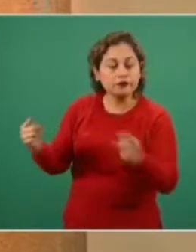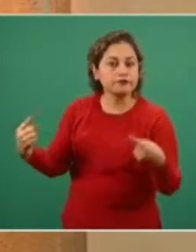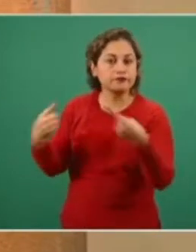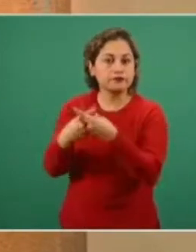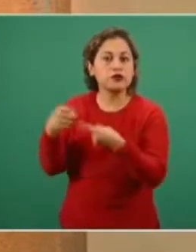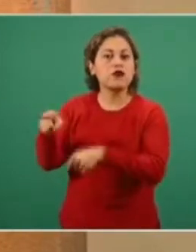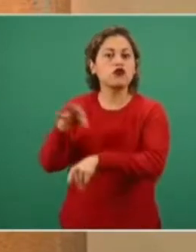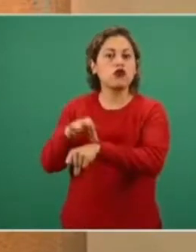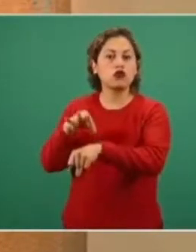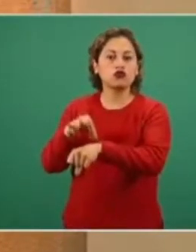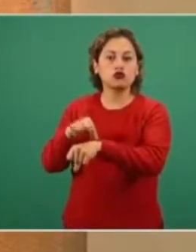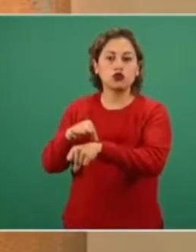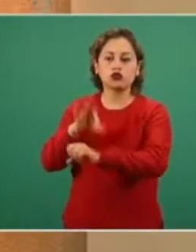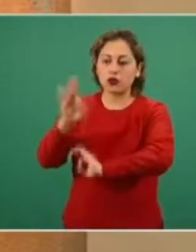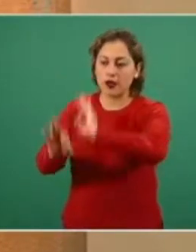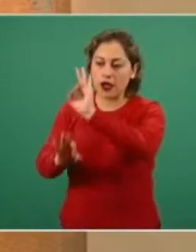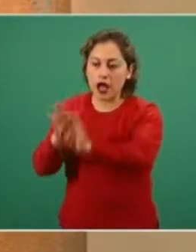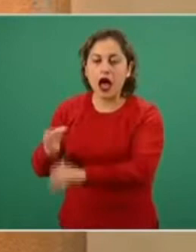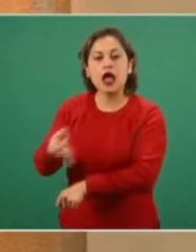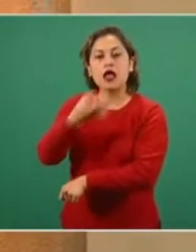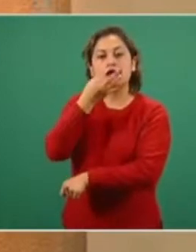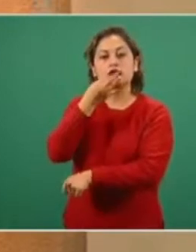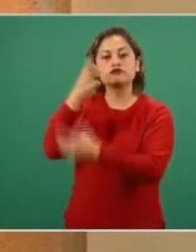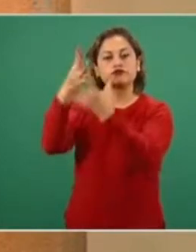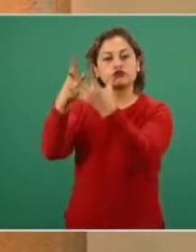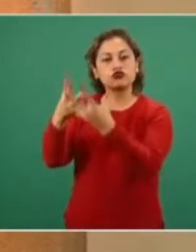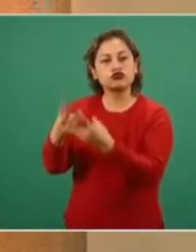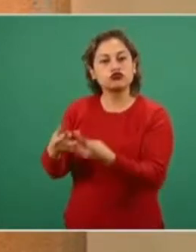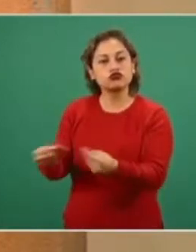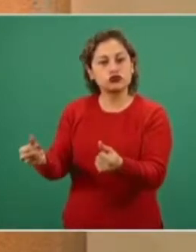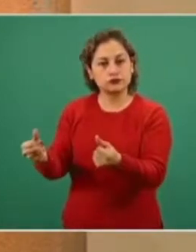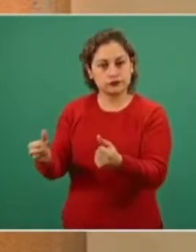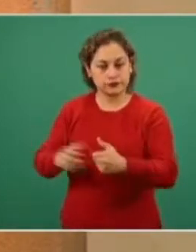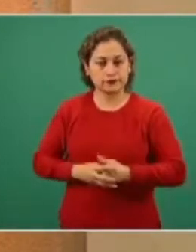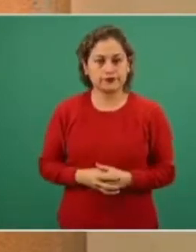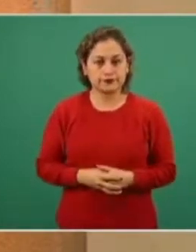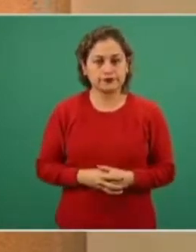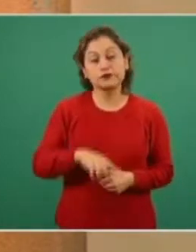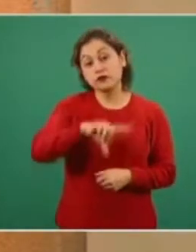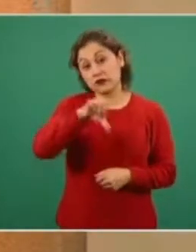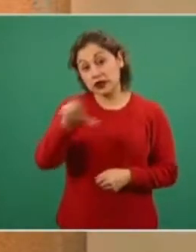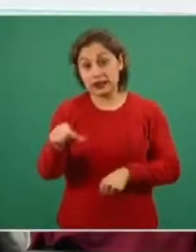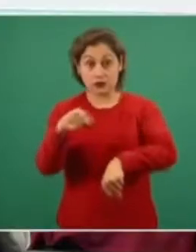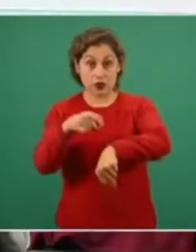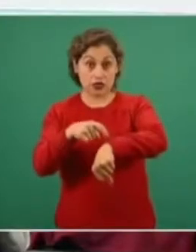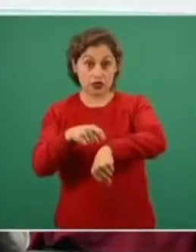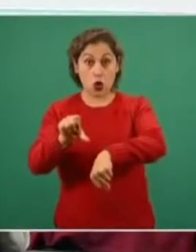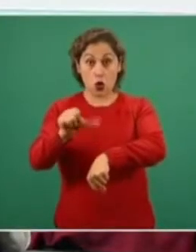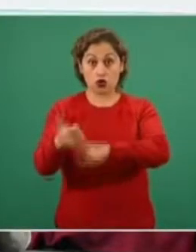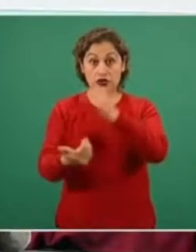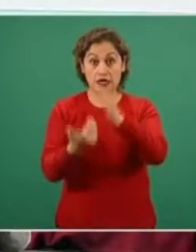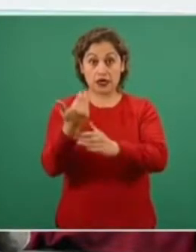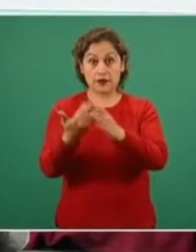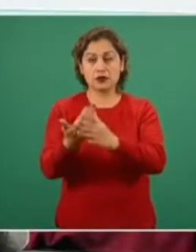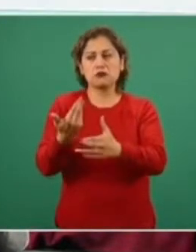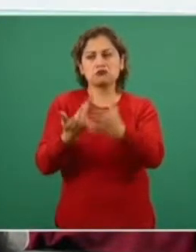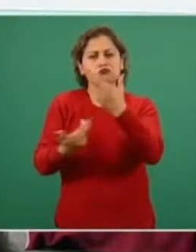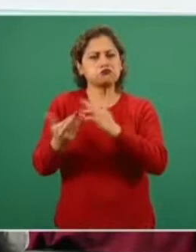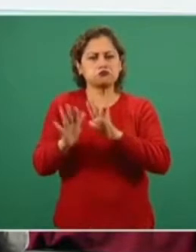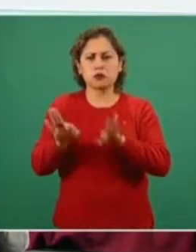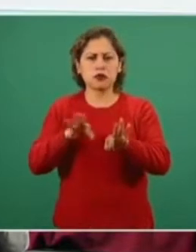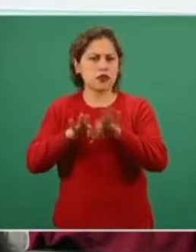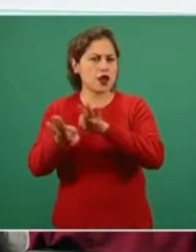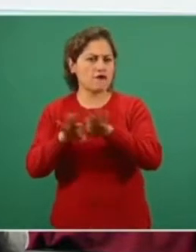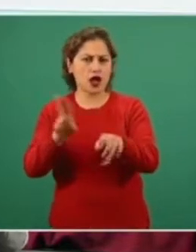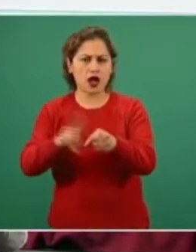la recuperación de estos sintomatología. A las 11 volvió a su lugar de trabajo. Los médicos